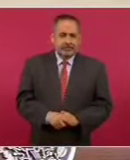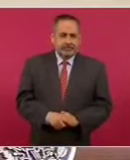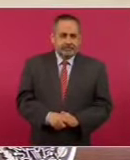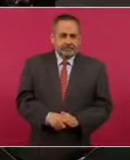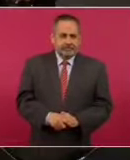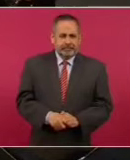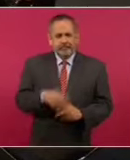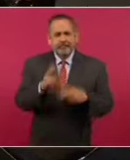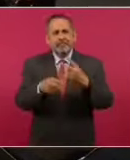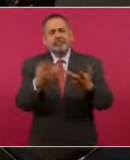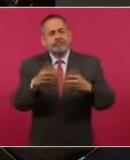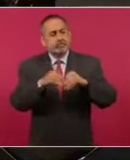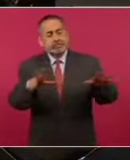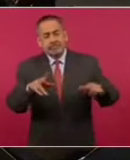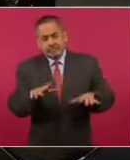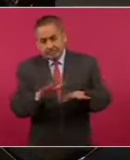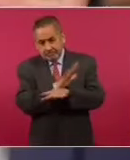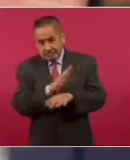¿Qué van a hacer?